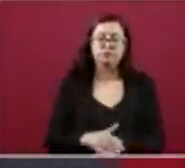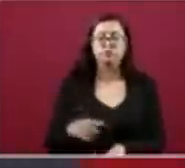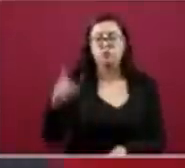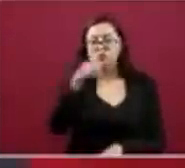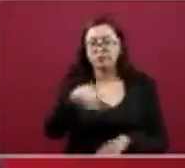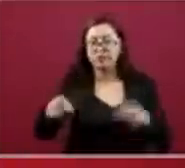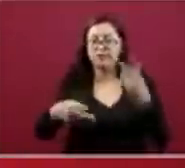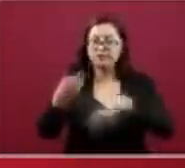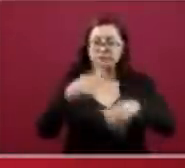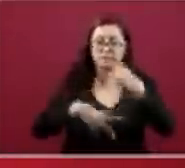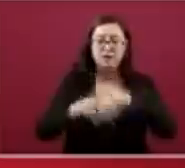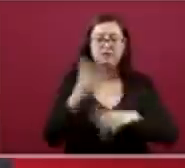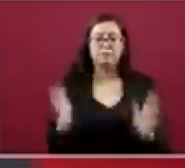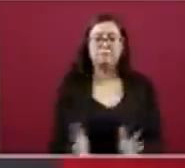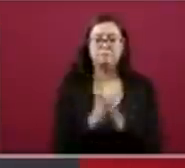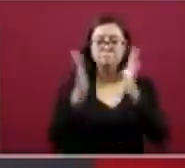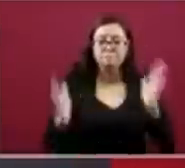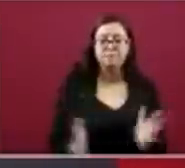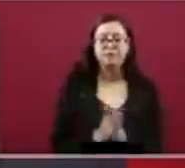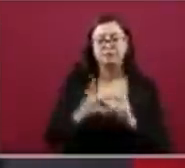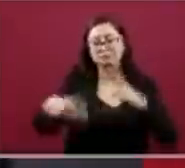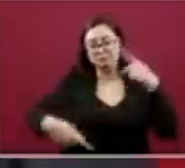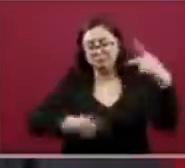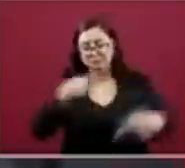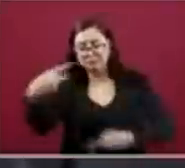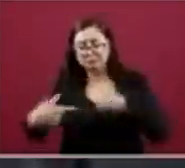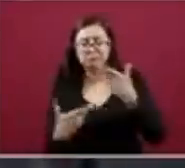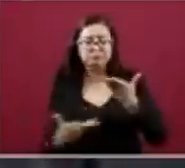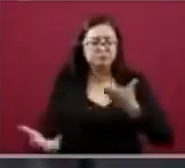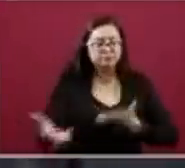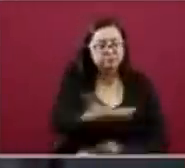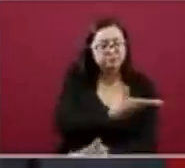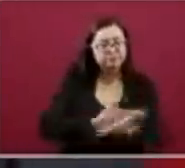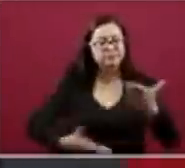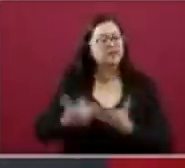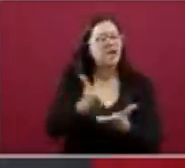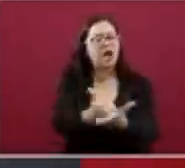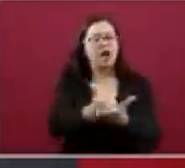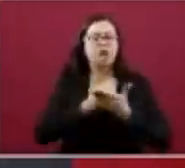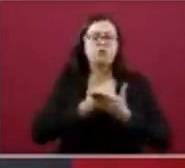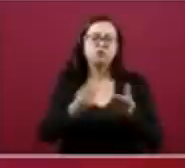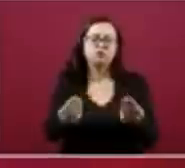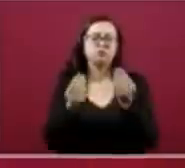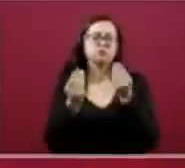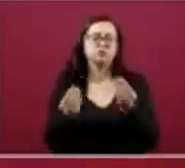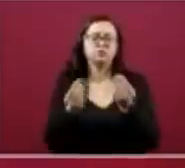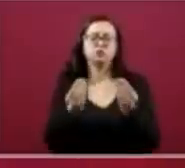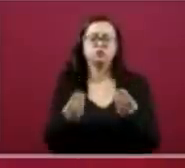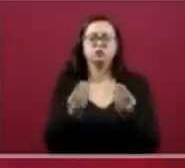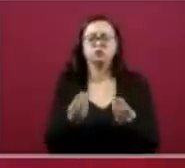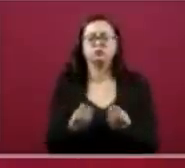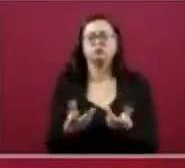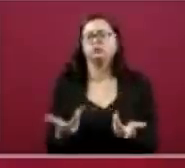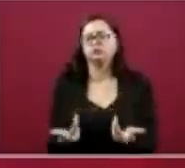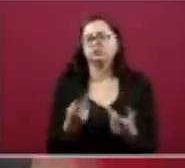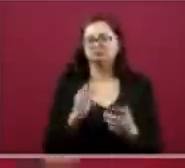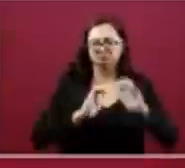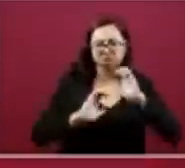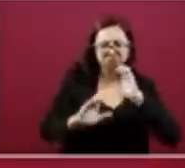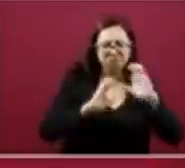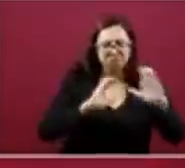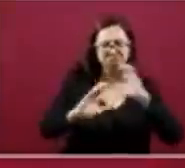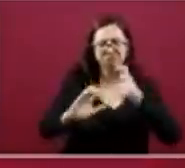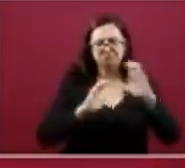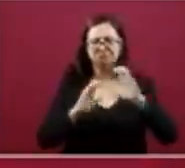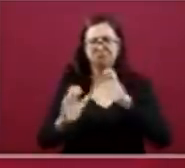participen en este diálogo circular y que te dé esta comunicación